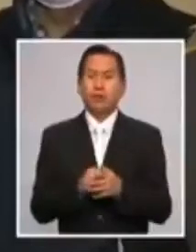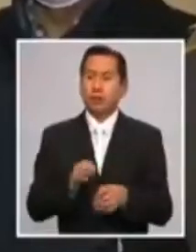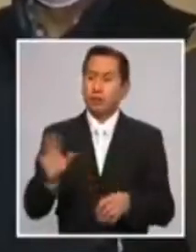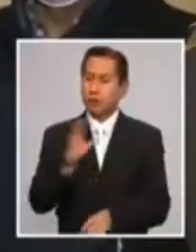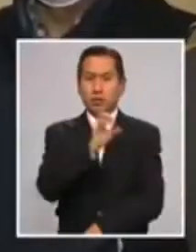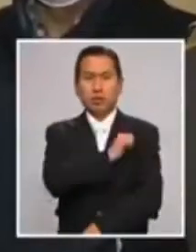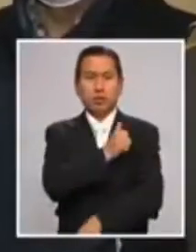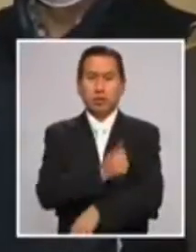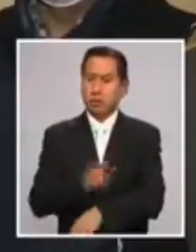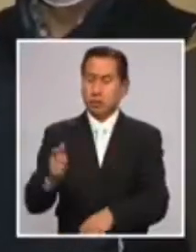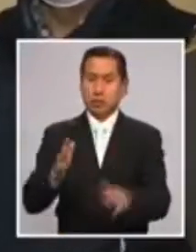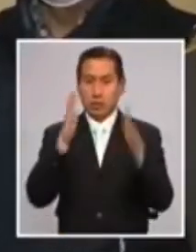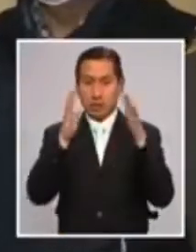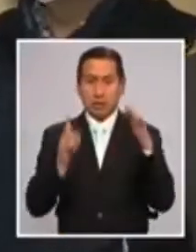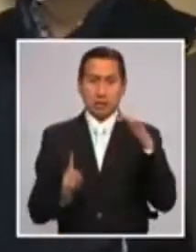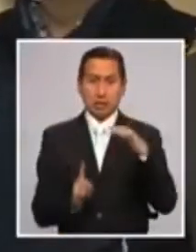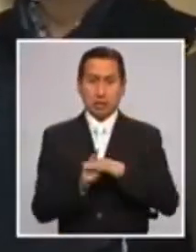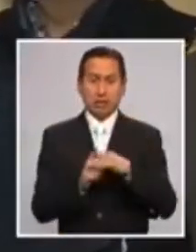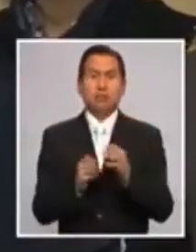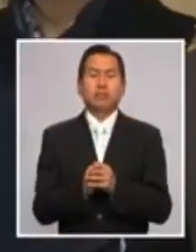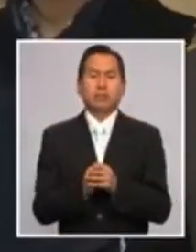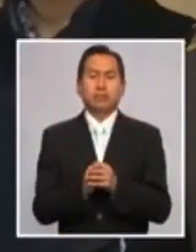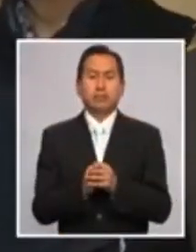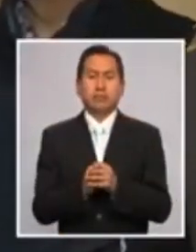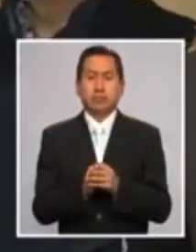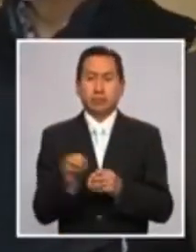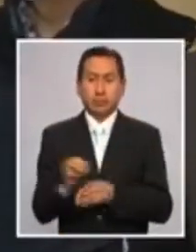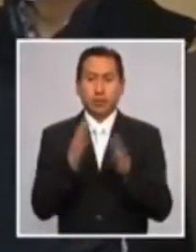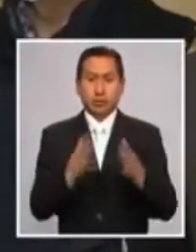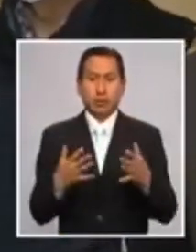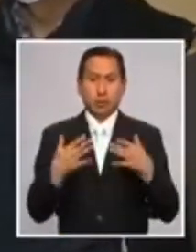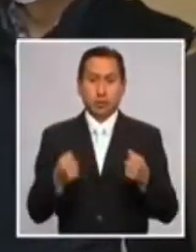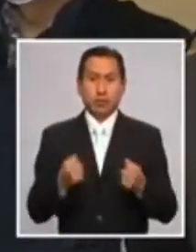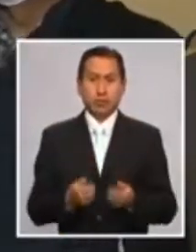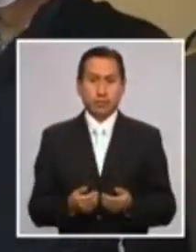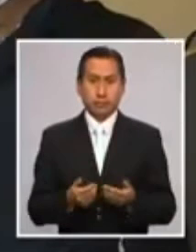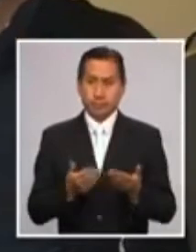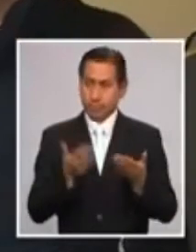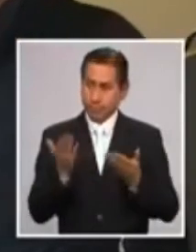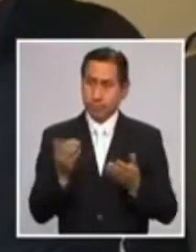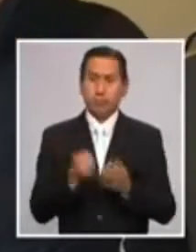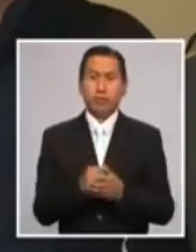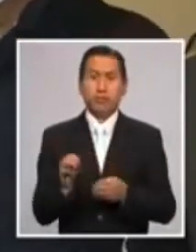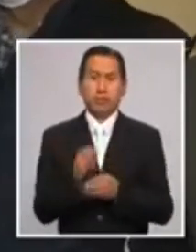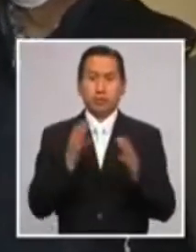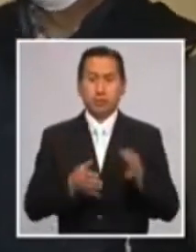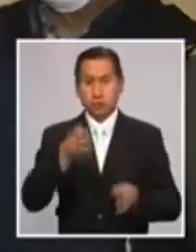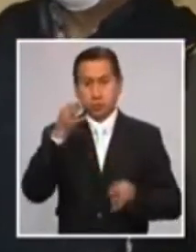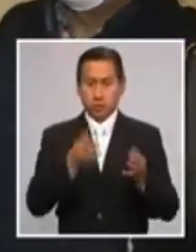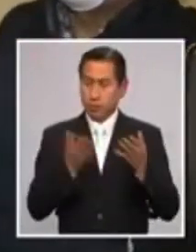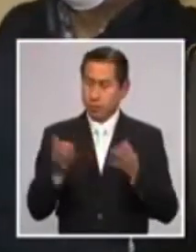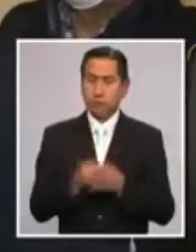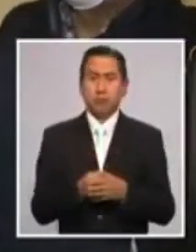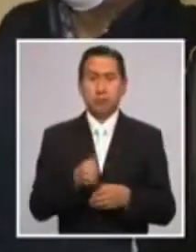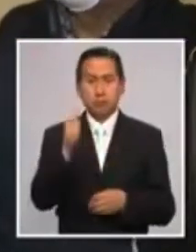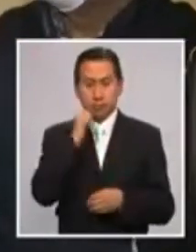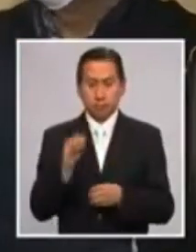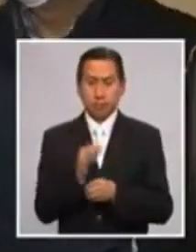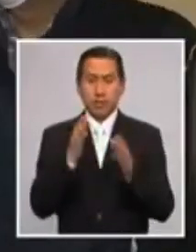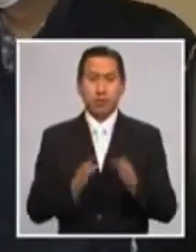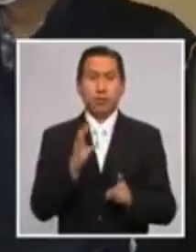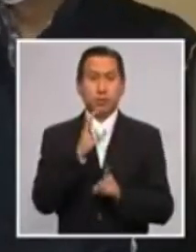tomado medidas. Está aquí conmigo el ministro de Salud, está el ministro de Justicia, está la ministra de